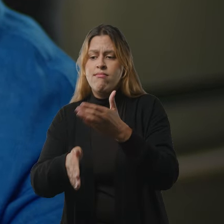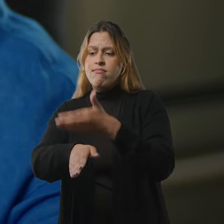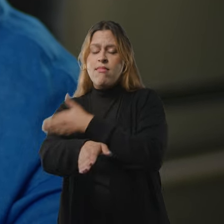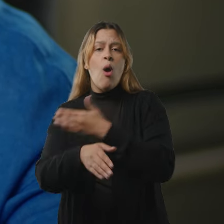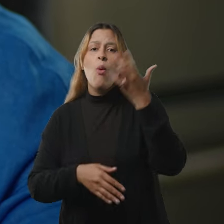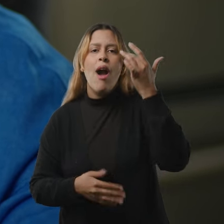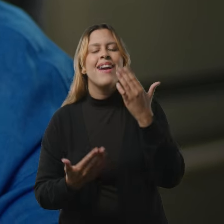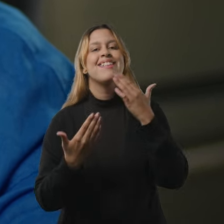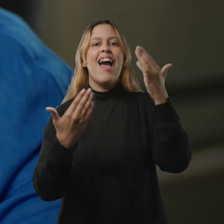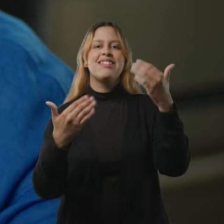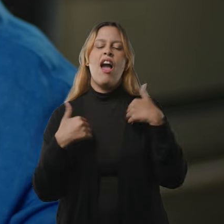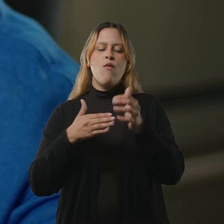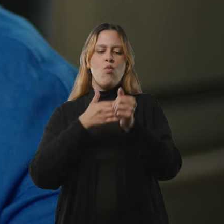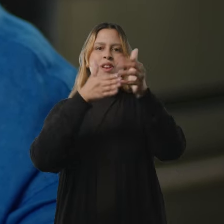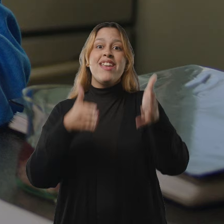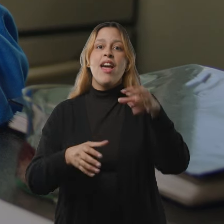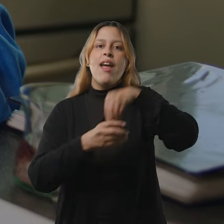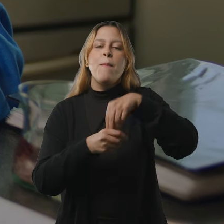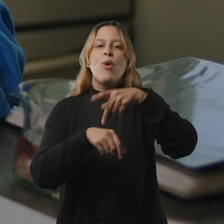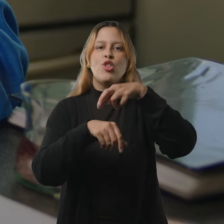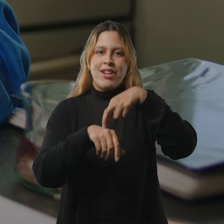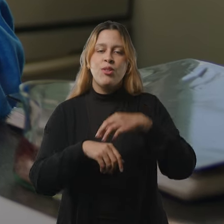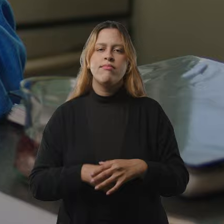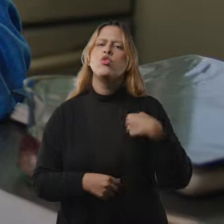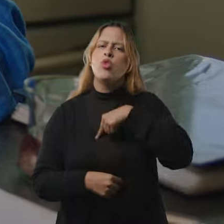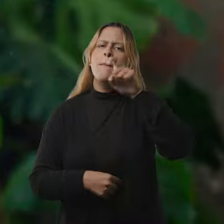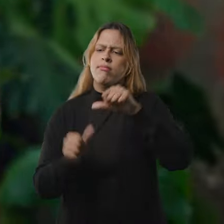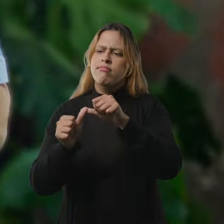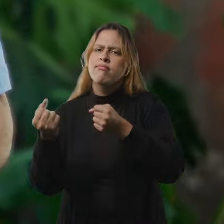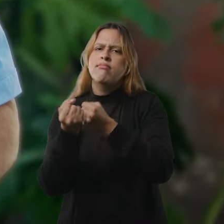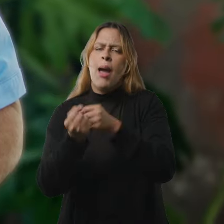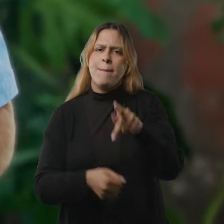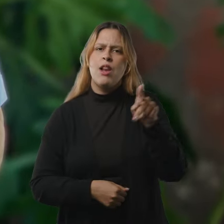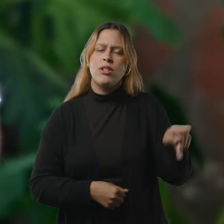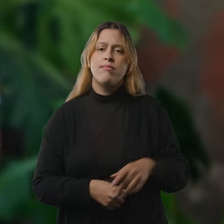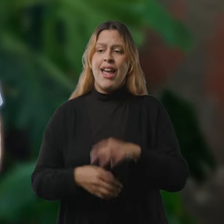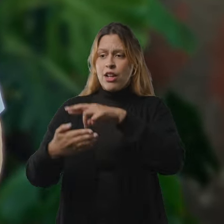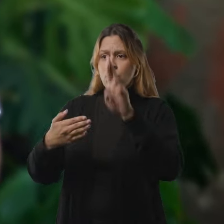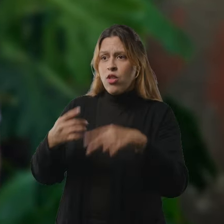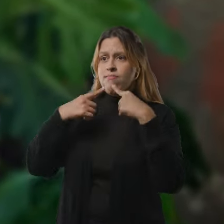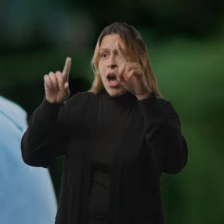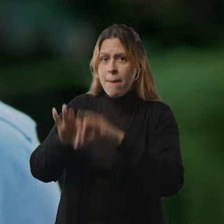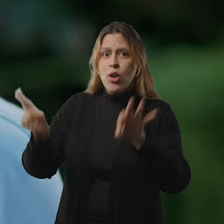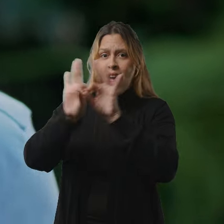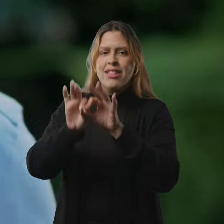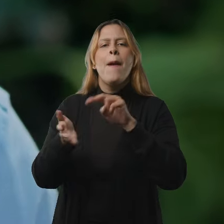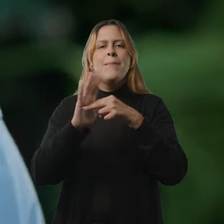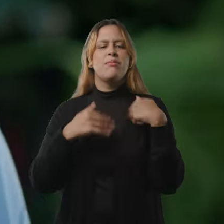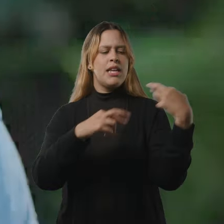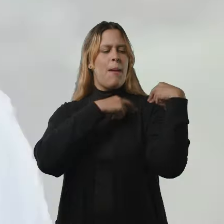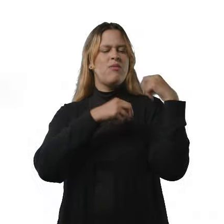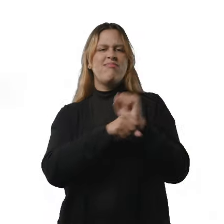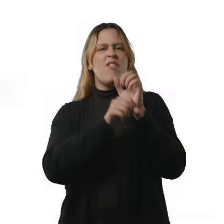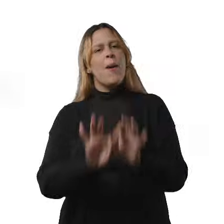educativas porque tenemos un líder en Puerto Rico. Tenemos que continuar con Pierluisi. Toda obra es importante si el resultado es grande